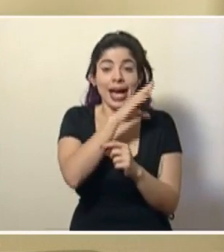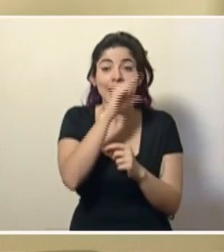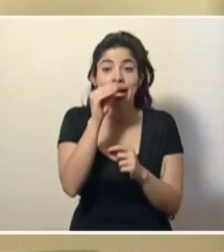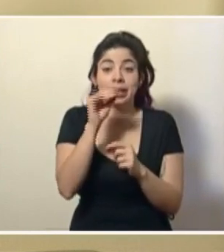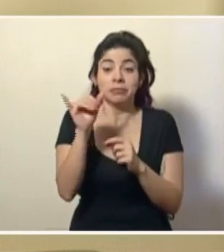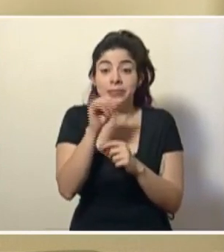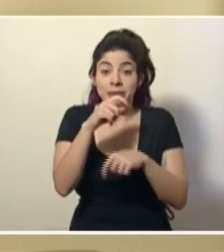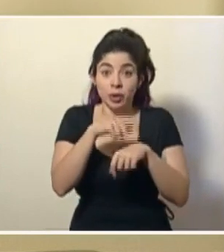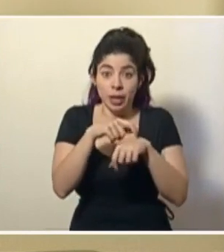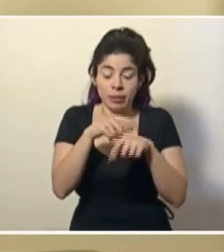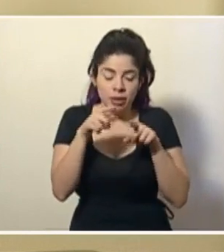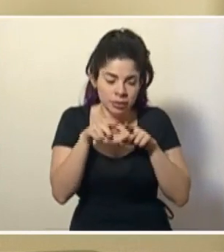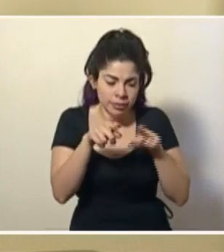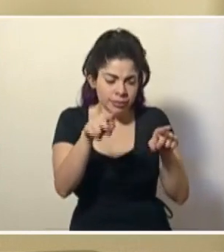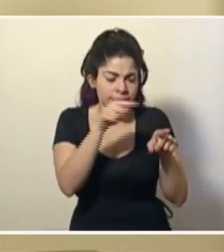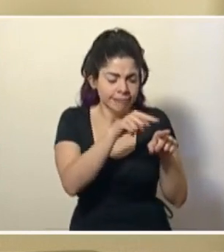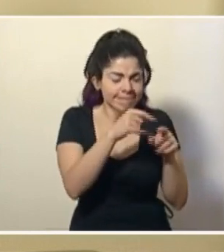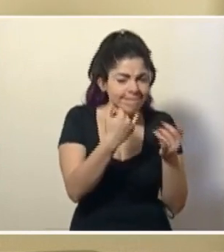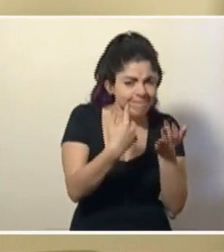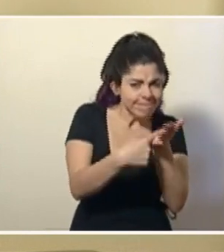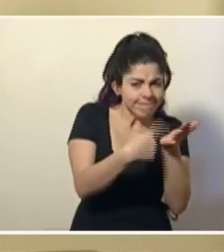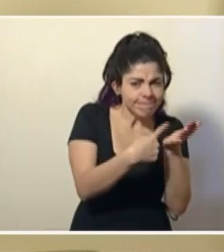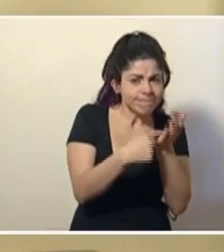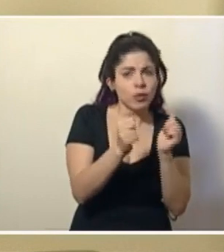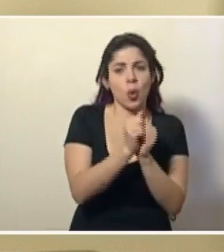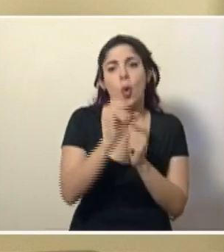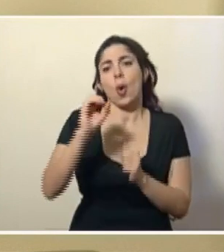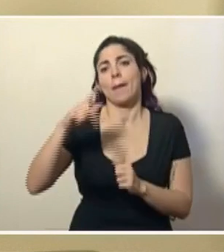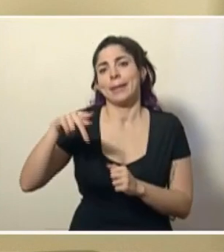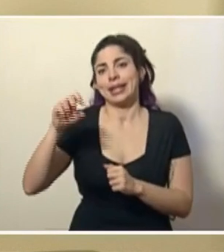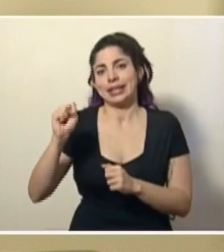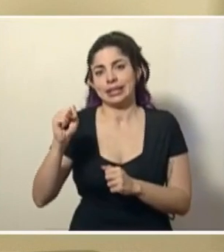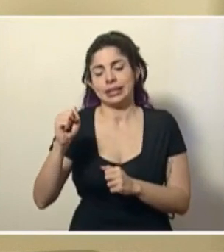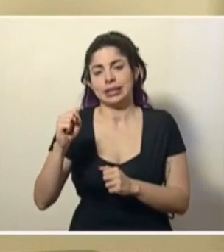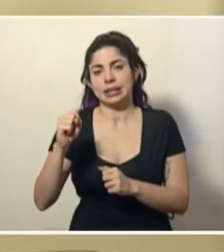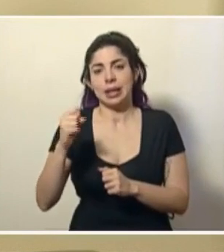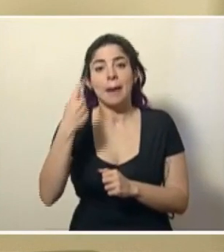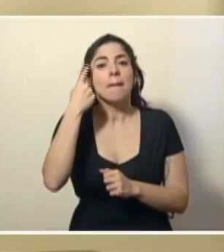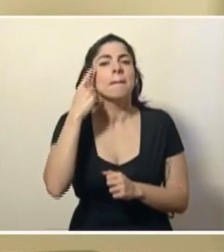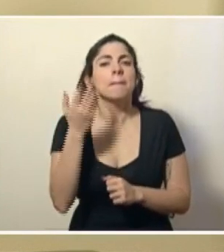en paralelo estamos en estas conversaciones con la OPS para,